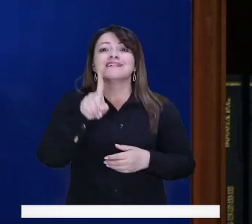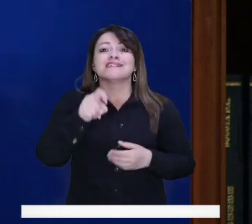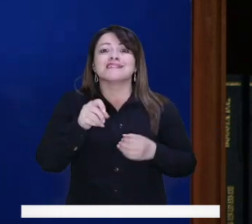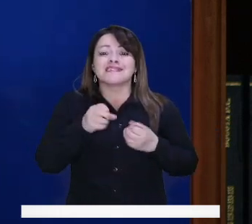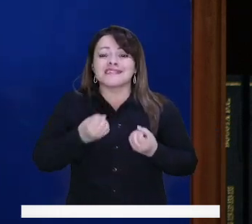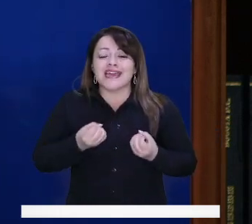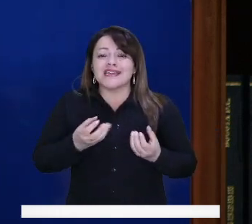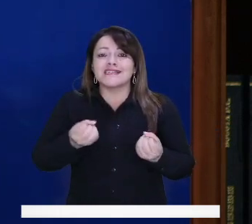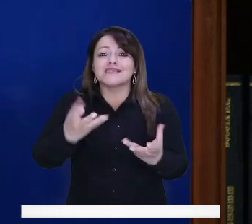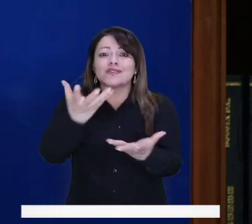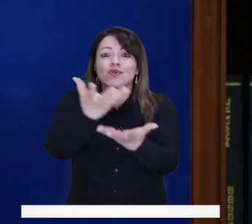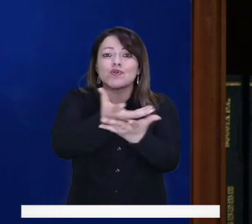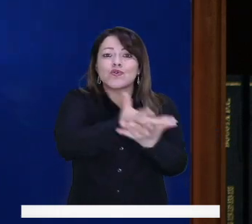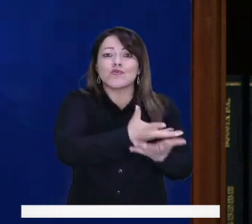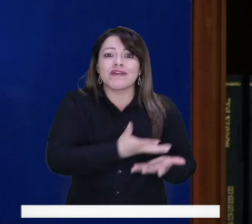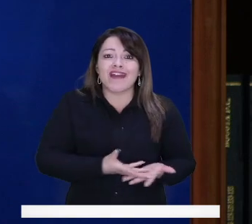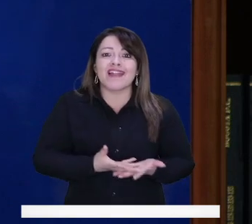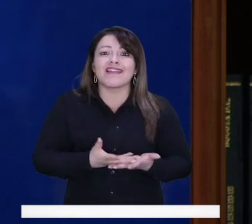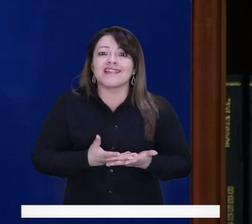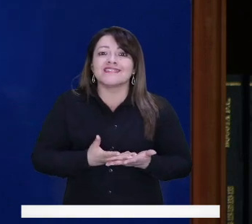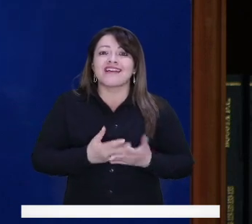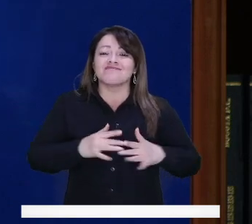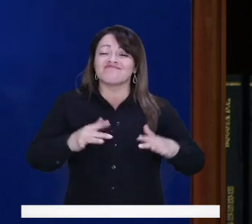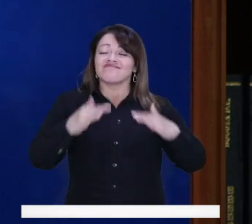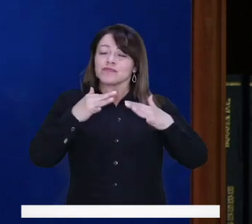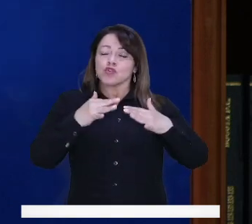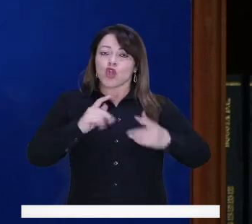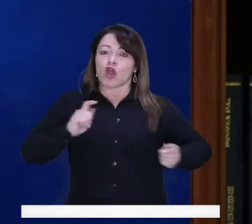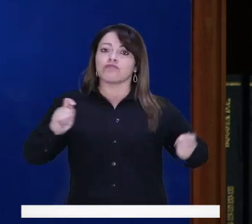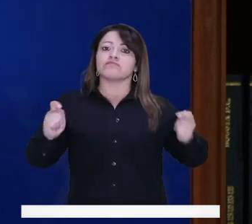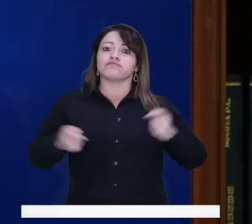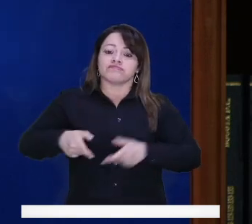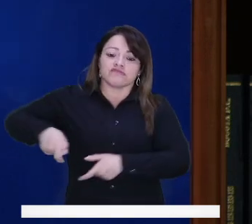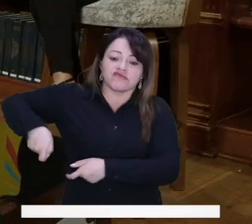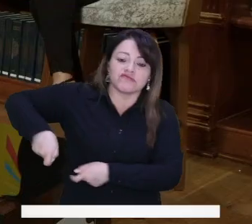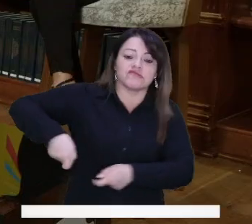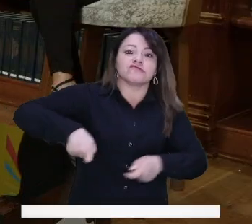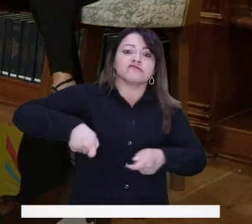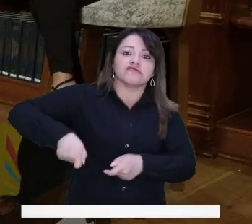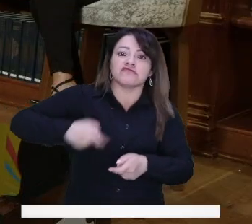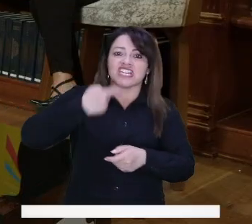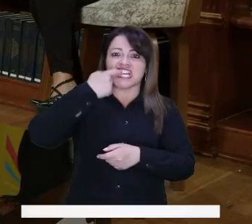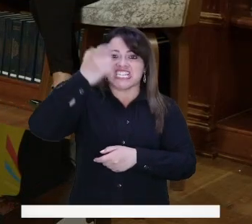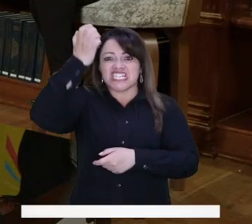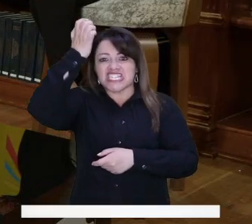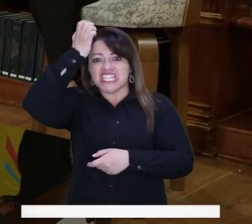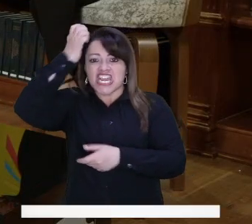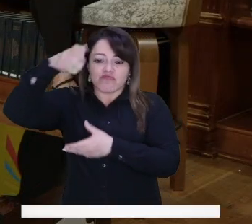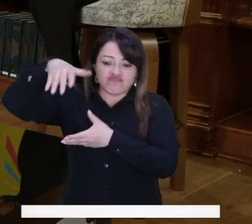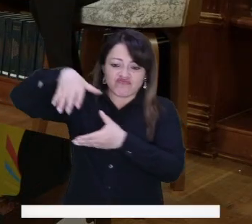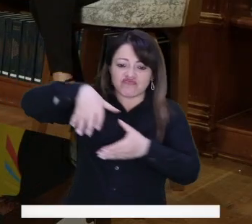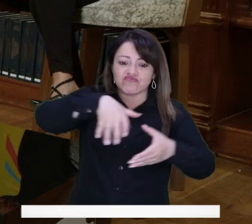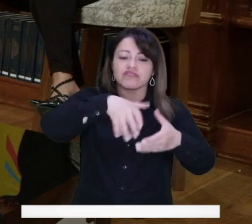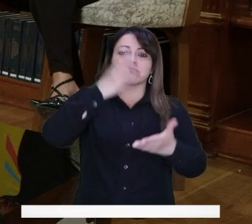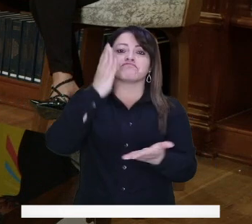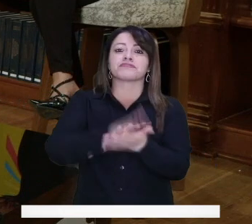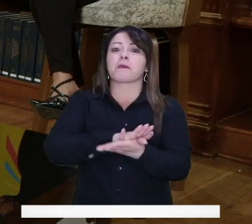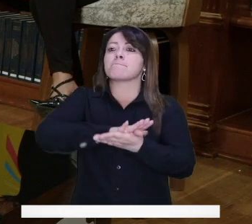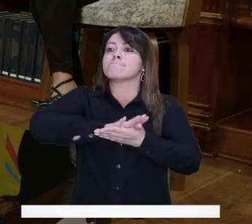están rellenando de concreto, de cemento y de hierro. Aquí se impuso